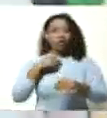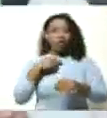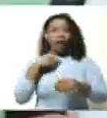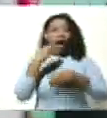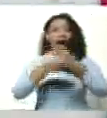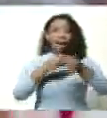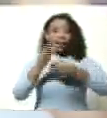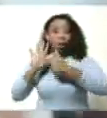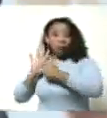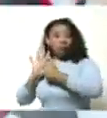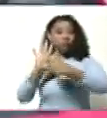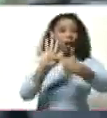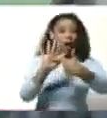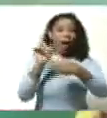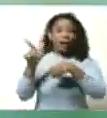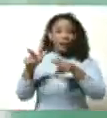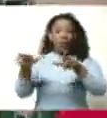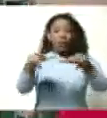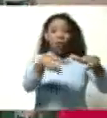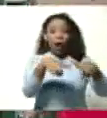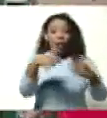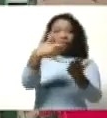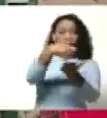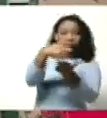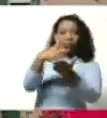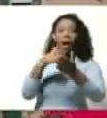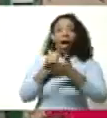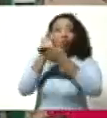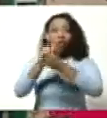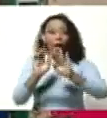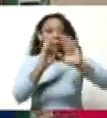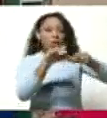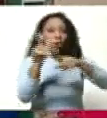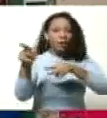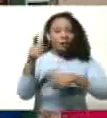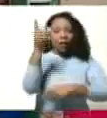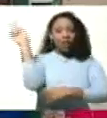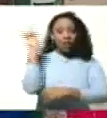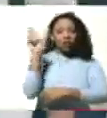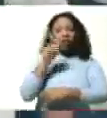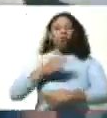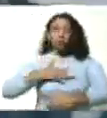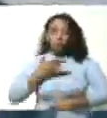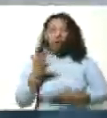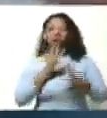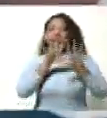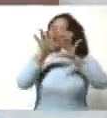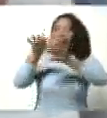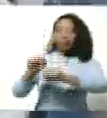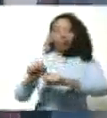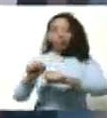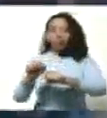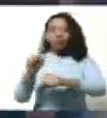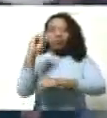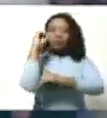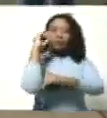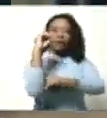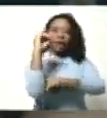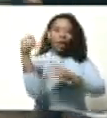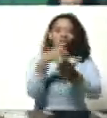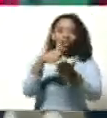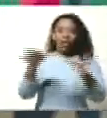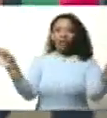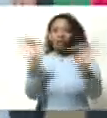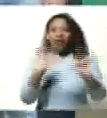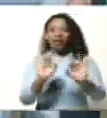impactar en aquella zona vulnerable y vamos a luchar para que Venezuela pueda alcanzar cero